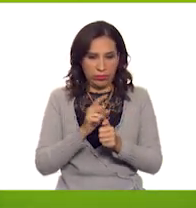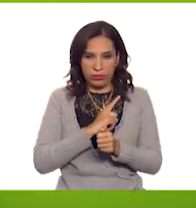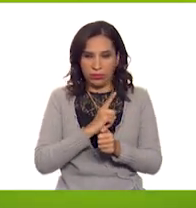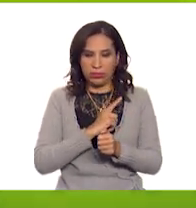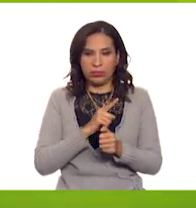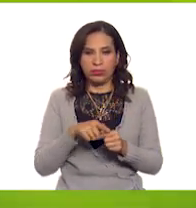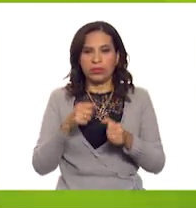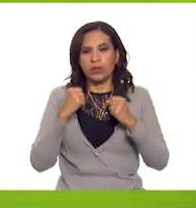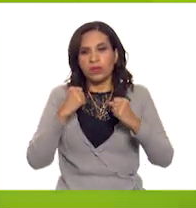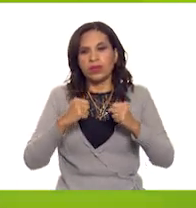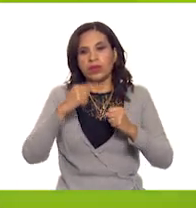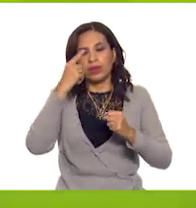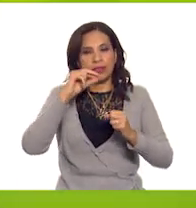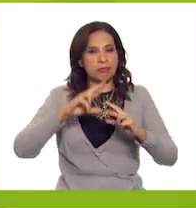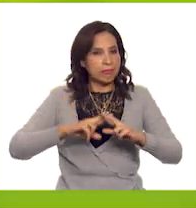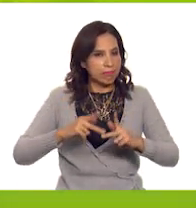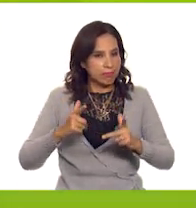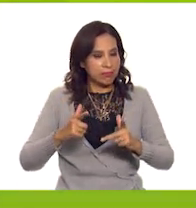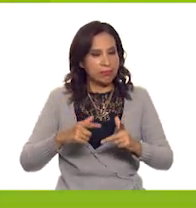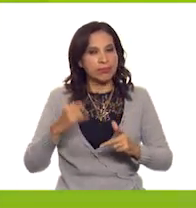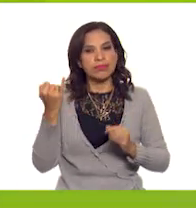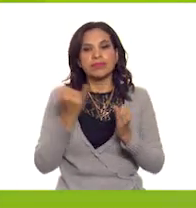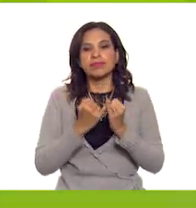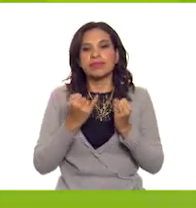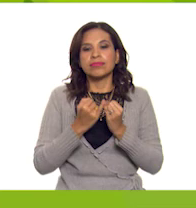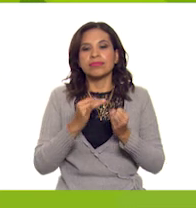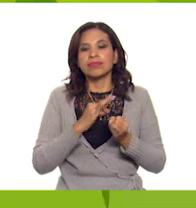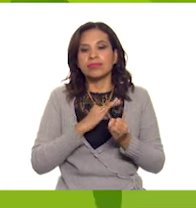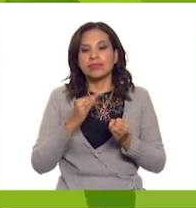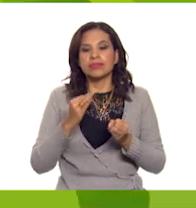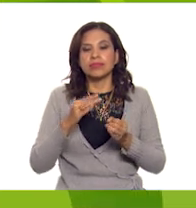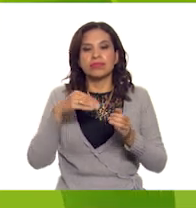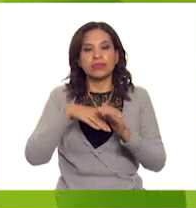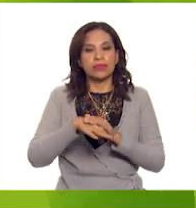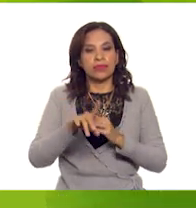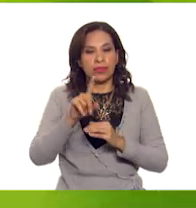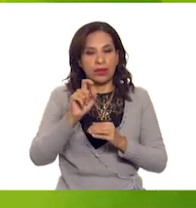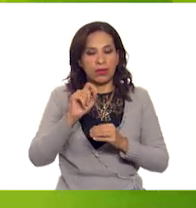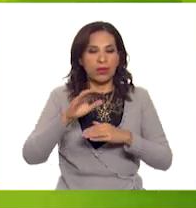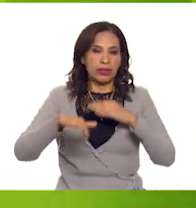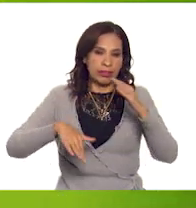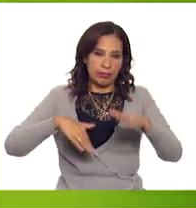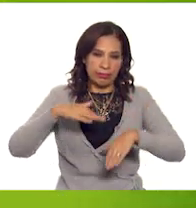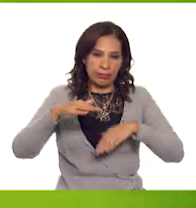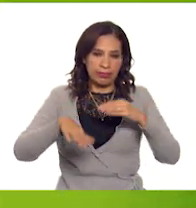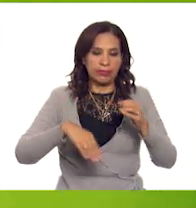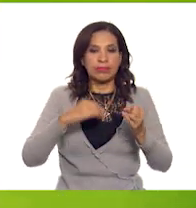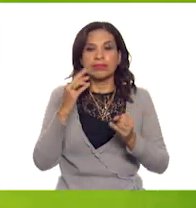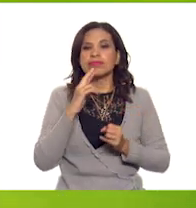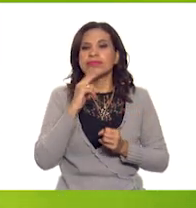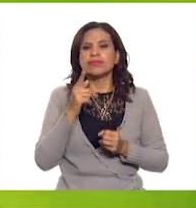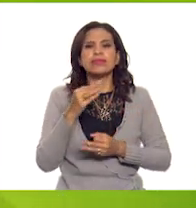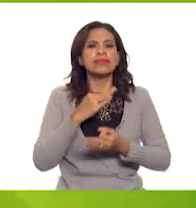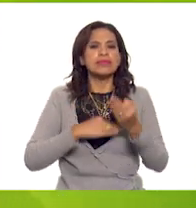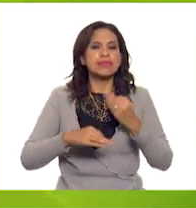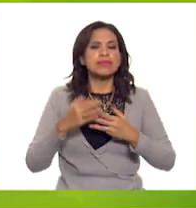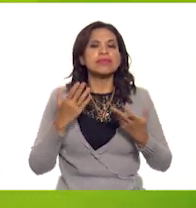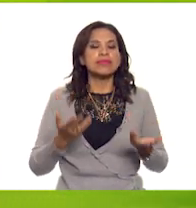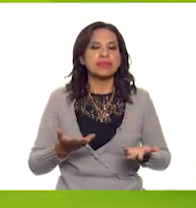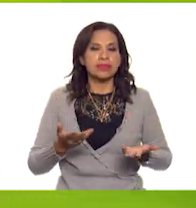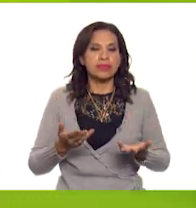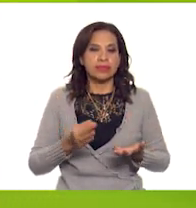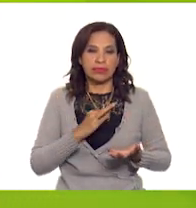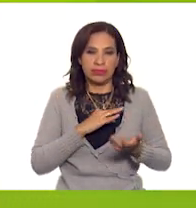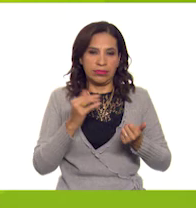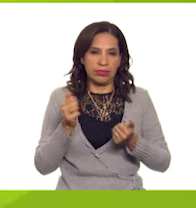Serán fuertes para no romperse. Y además los podrás meter al agua cuando vayas a nadar y lo mejor de todo es que